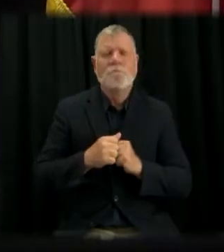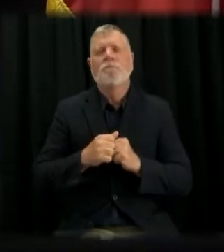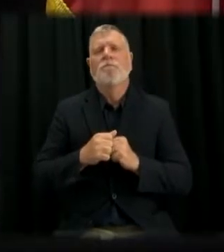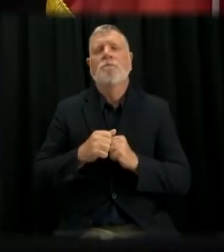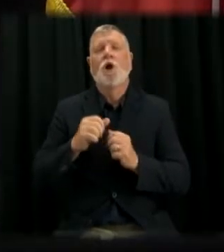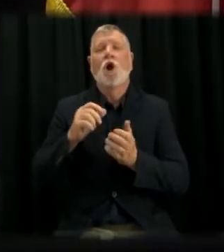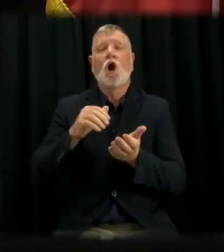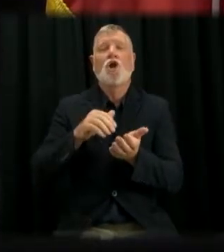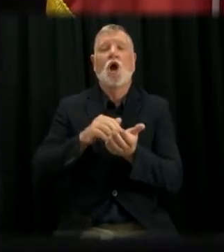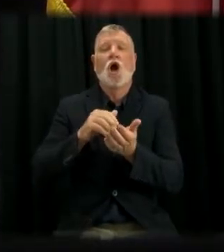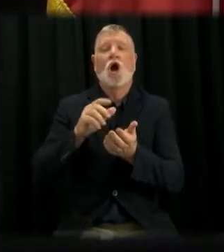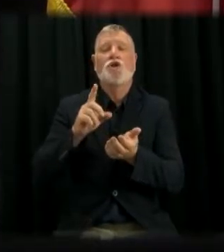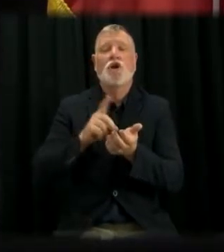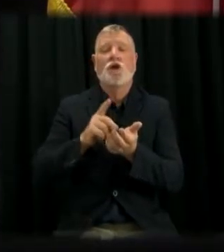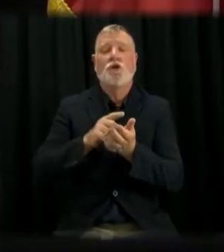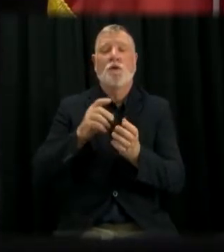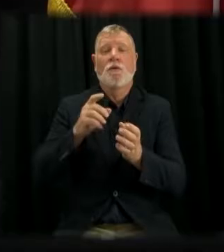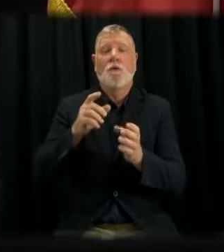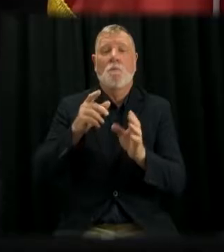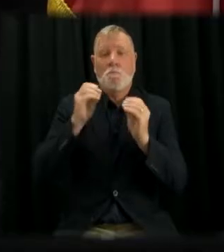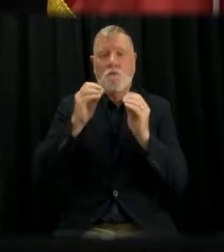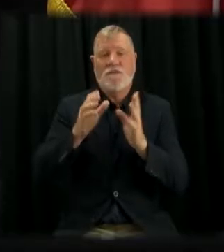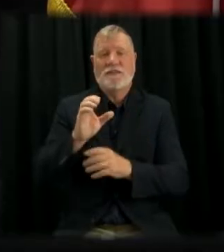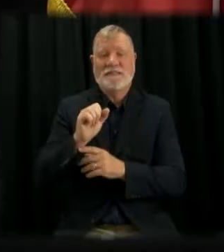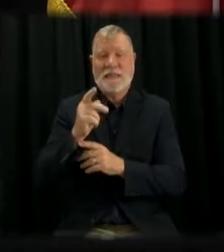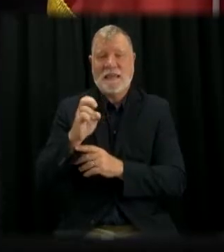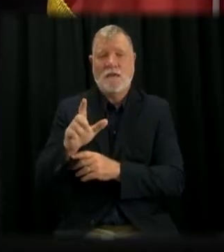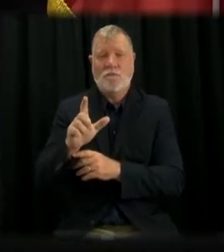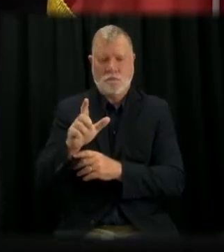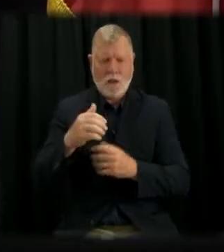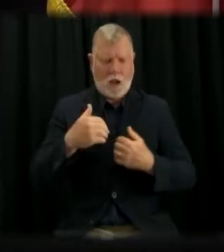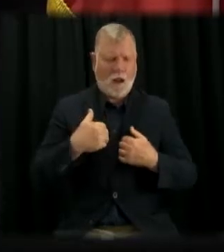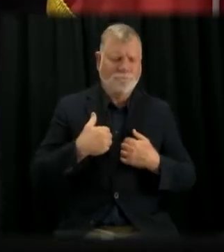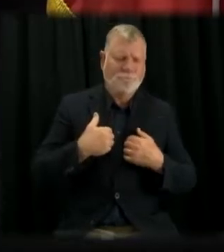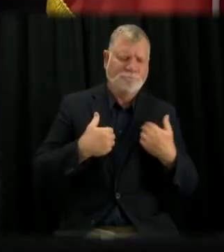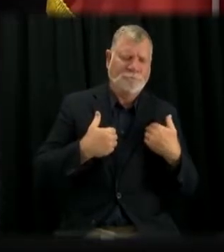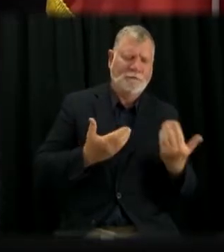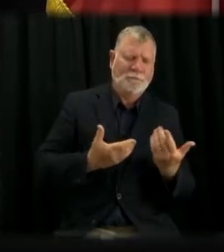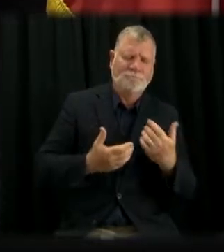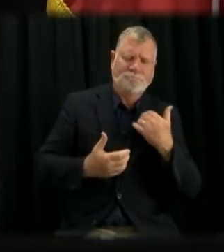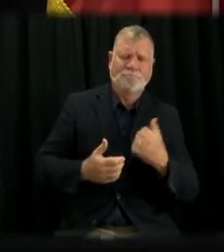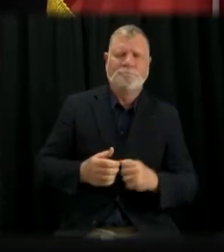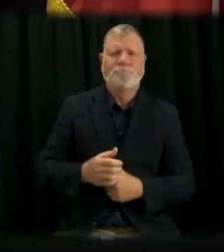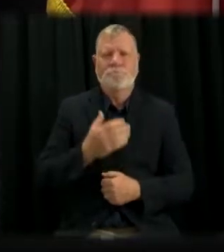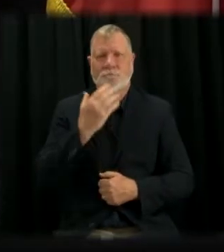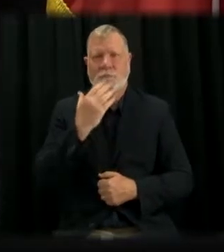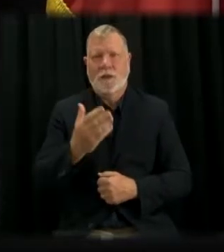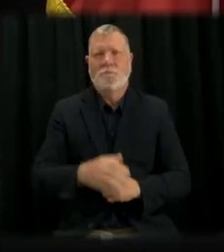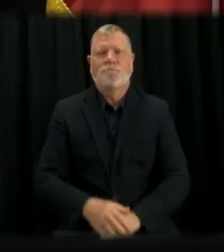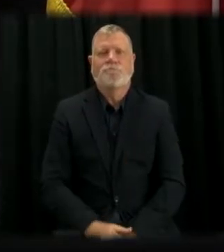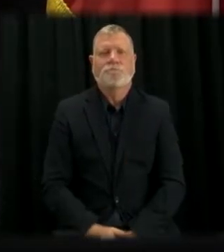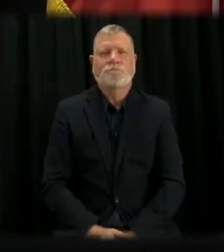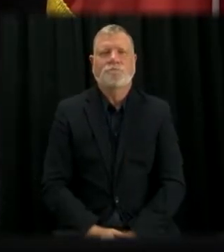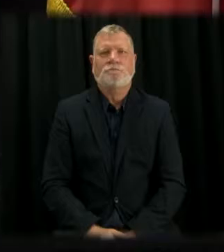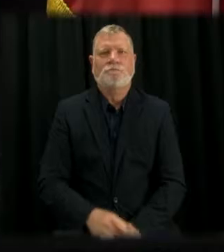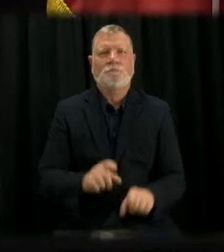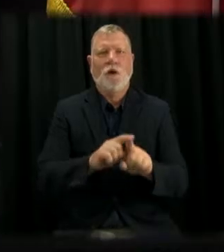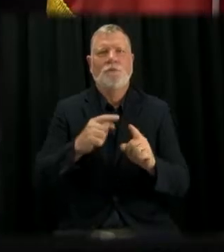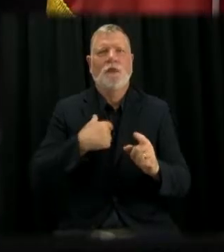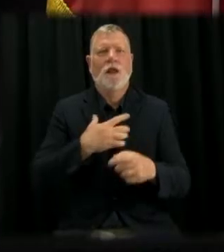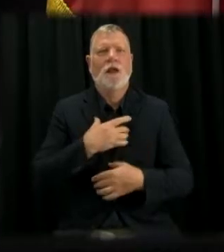El doctor Skill, profesor Skill, ¿está con nosotros? Estoy aquí. Qué bueno tenerle aquí.